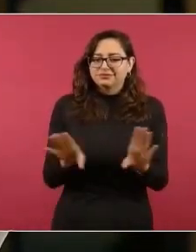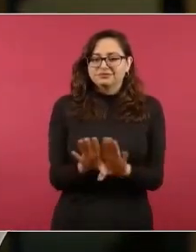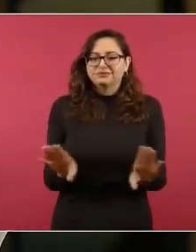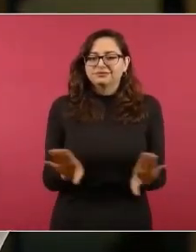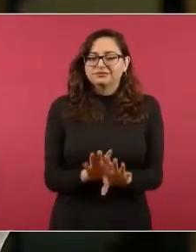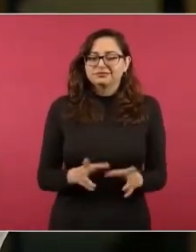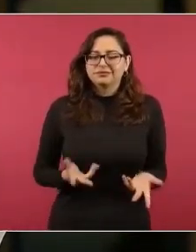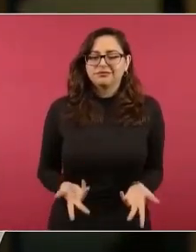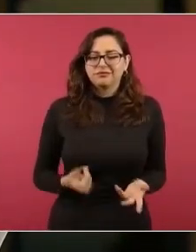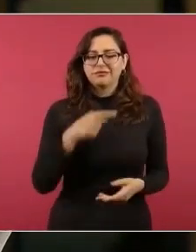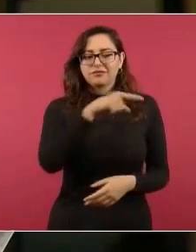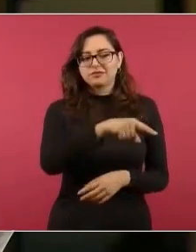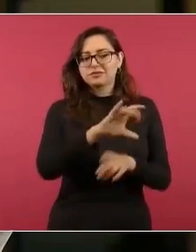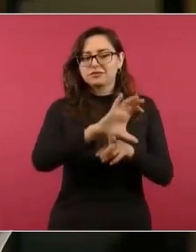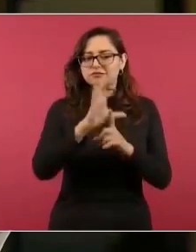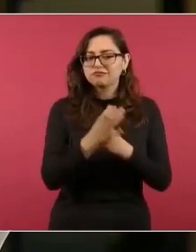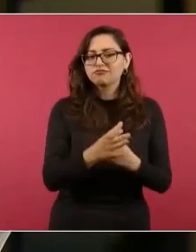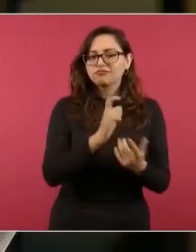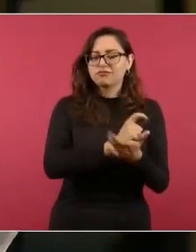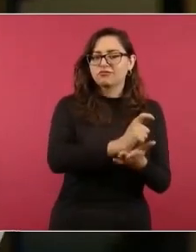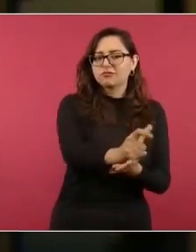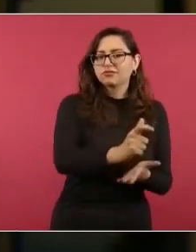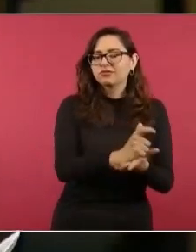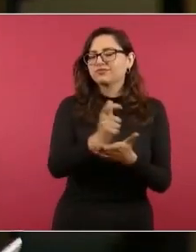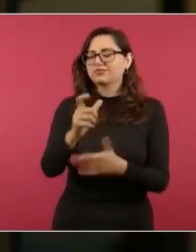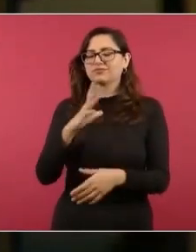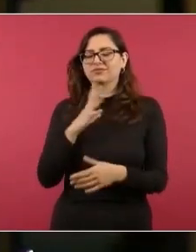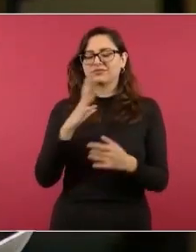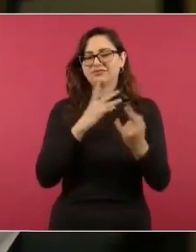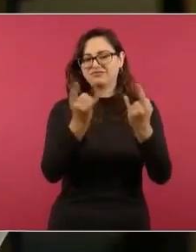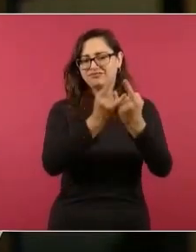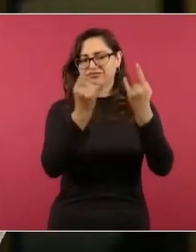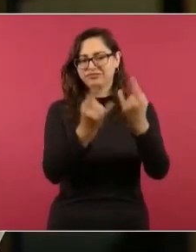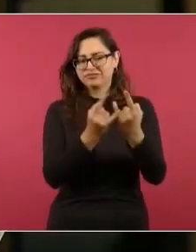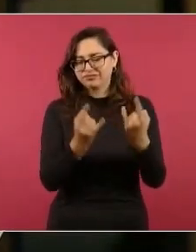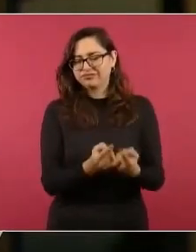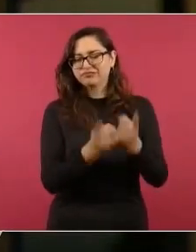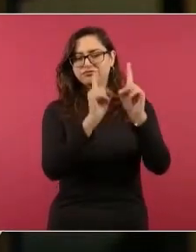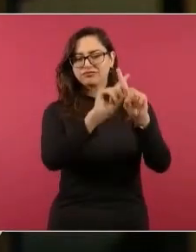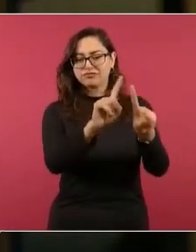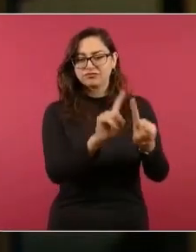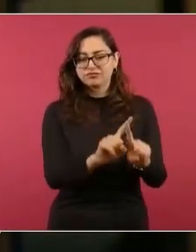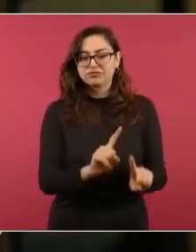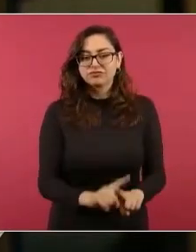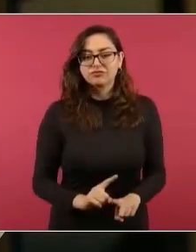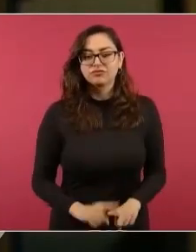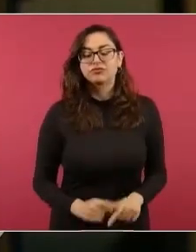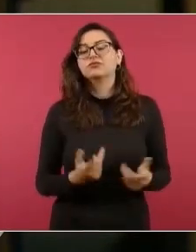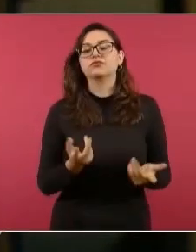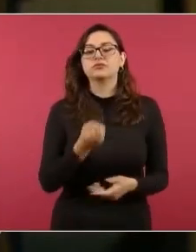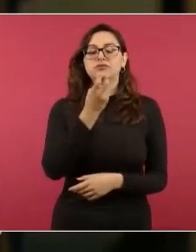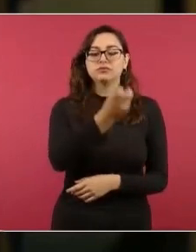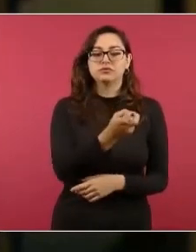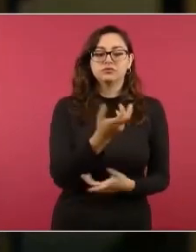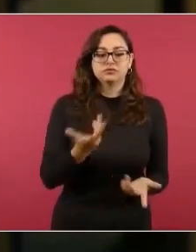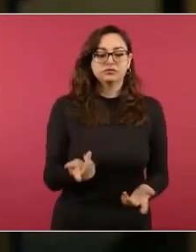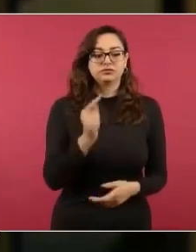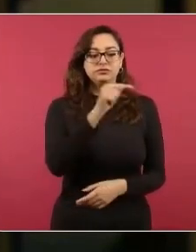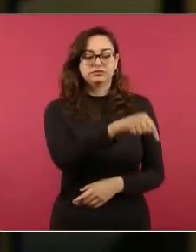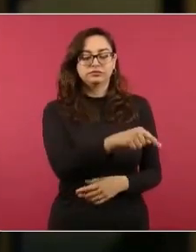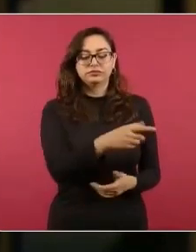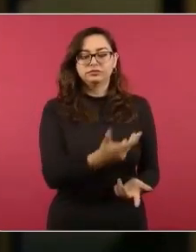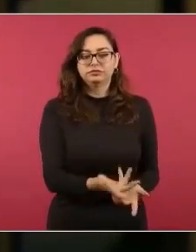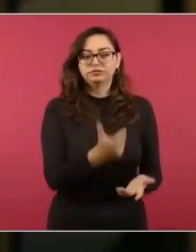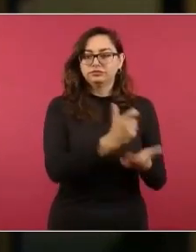Bueno, también están el Granadazo de Morelia y una serie de casos que ha tenido que pagar la Comisión Ejecutiva. La